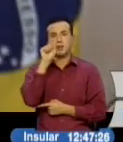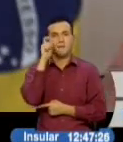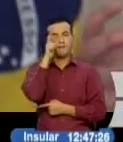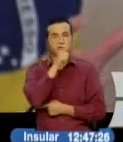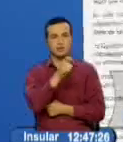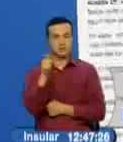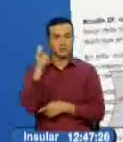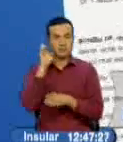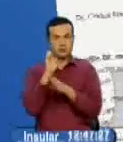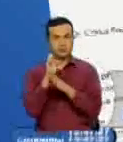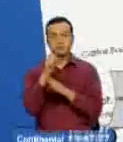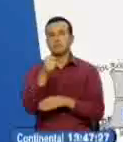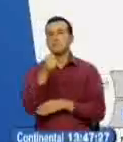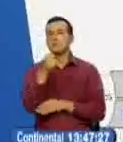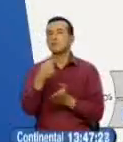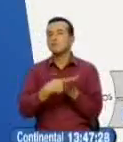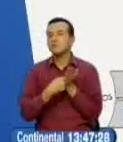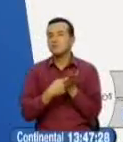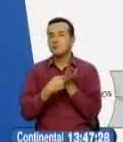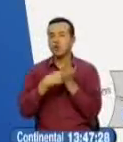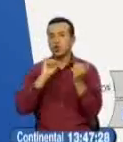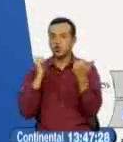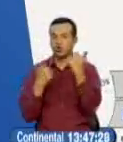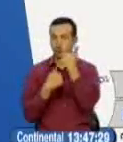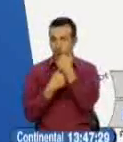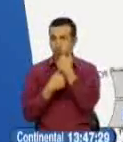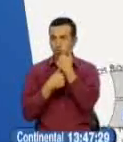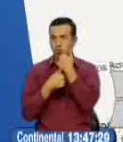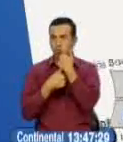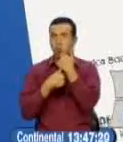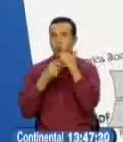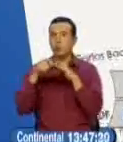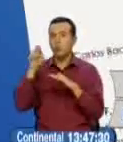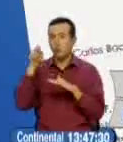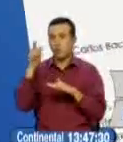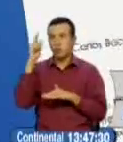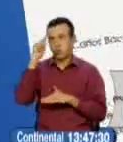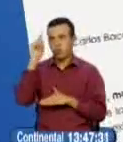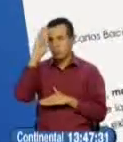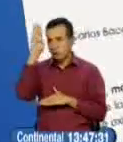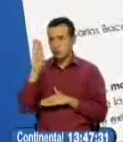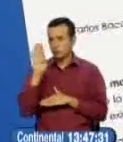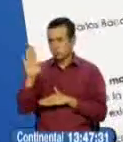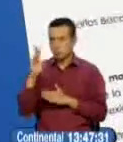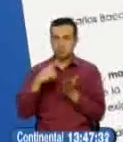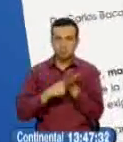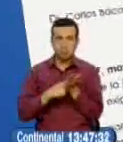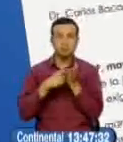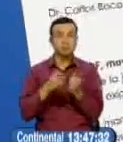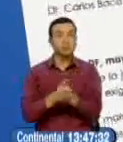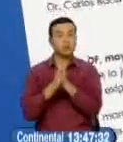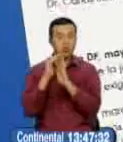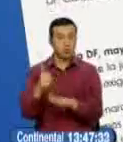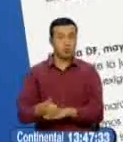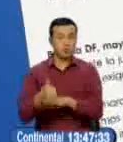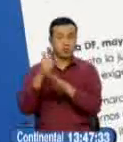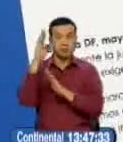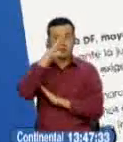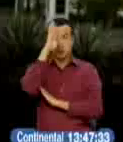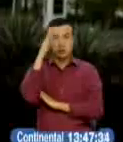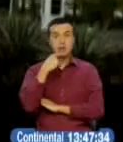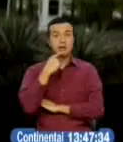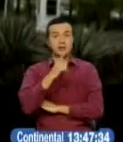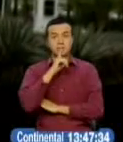de la Nación, quien mantuvo una reunión con el subprocurador brasileño este miércoles. Sin embargo, explicó que existe un pedido de las autoridades brasileñas de